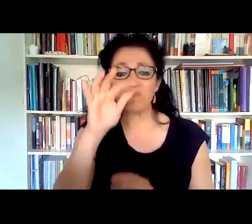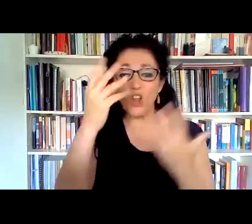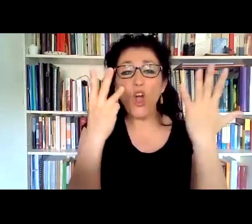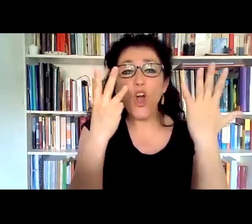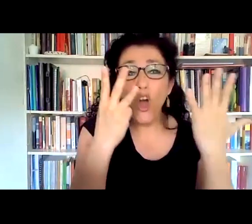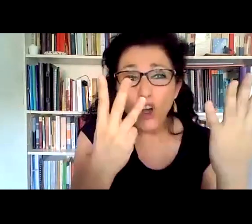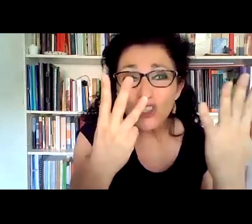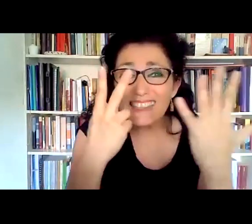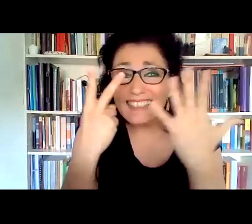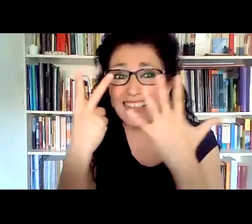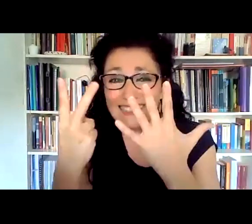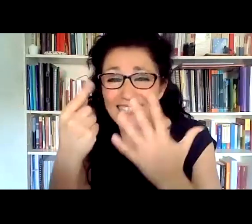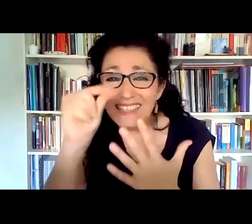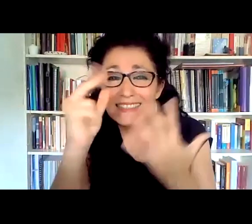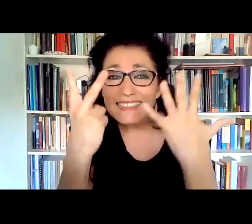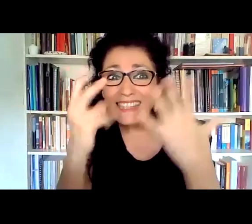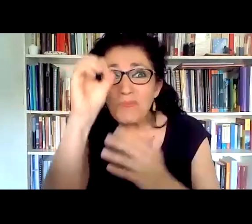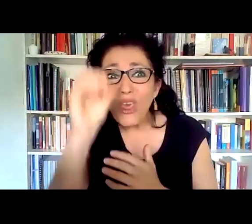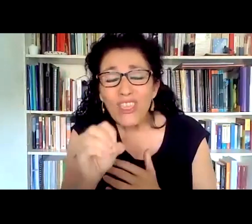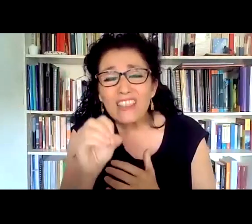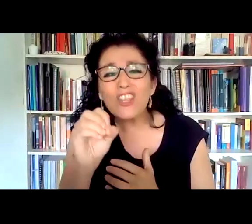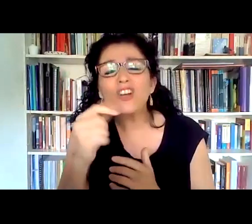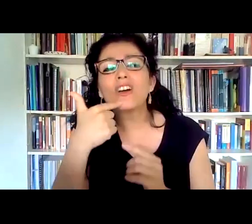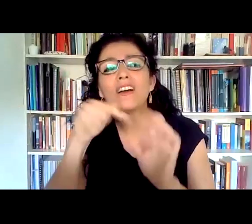más del 90%, y el